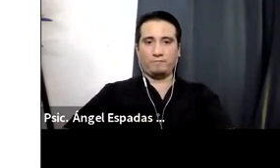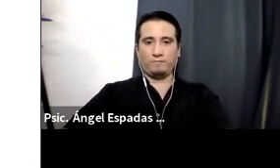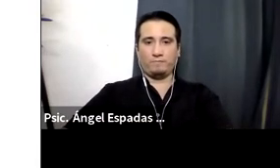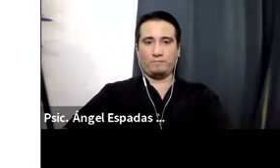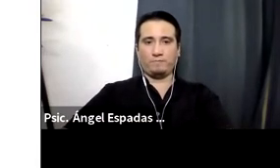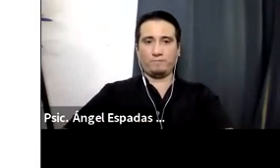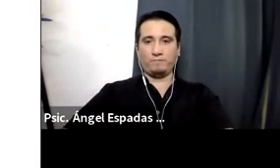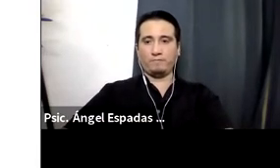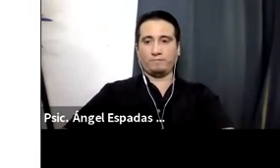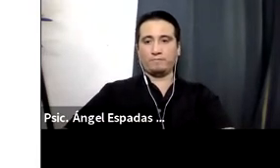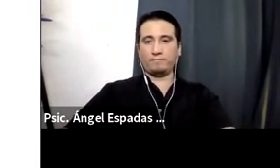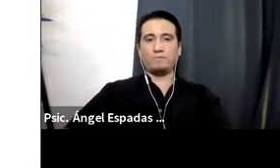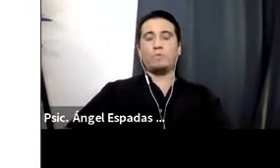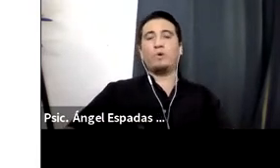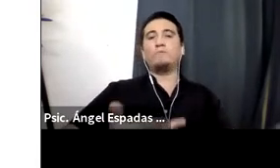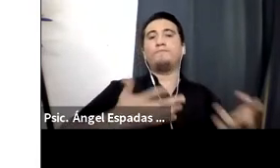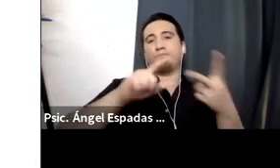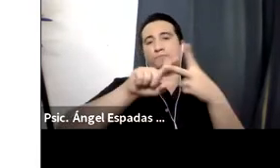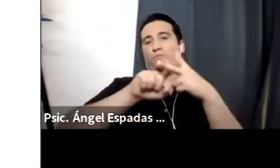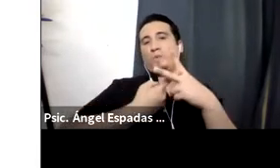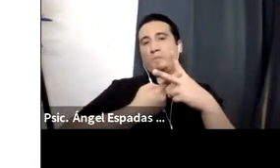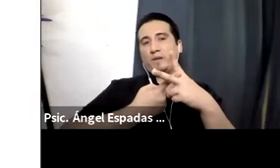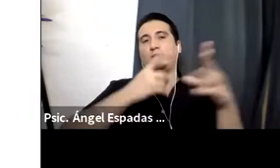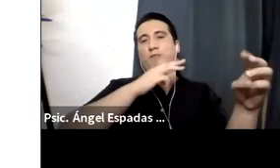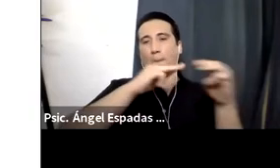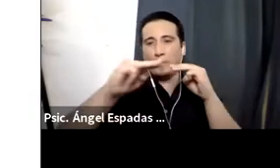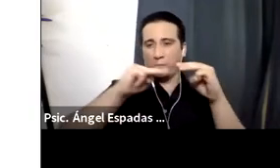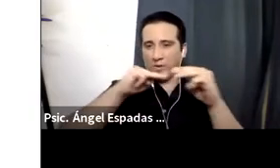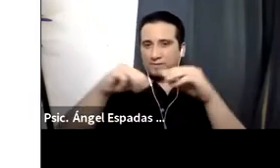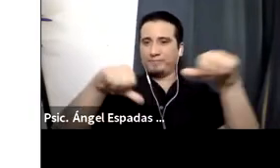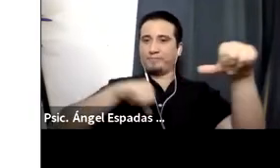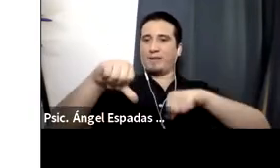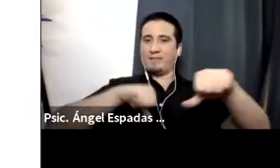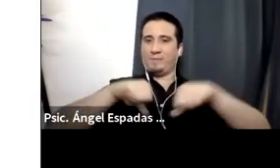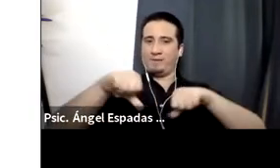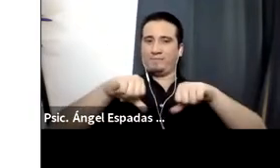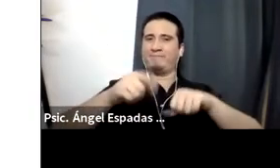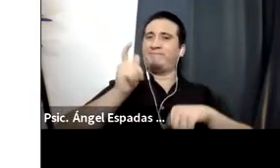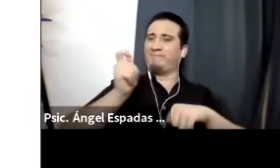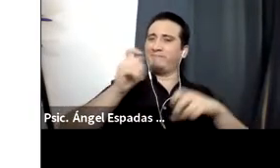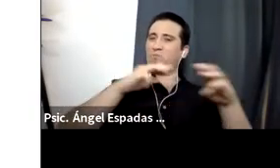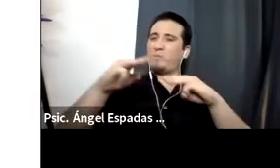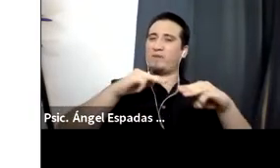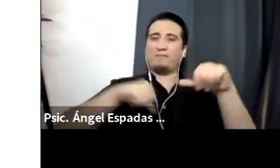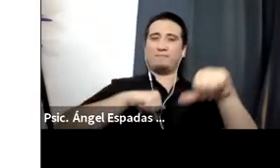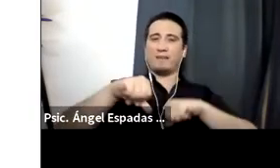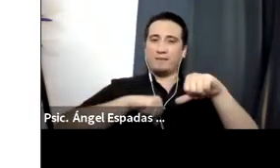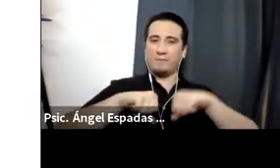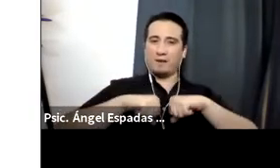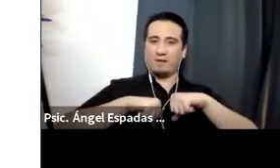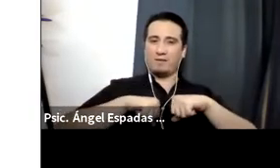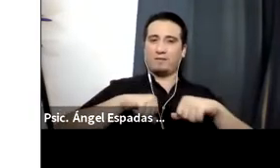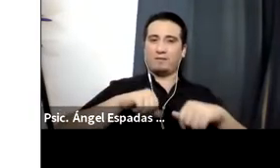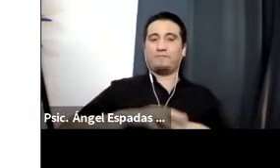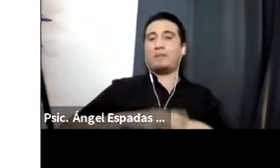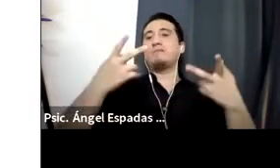Y entonces de ahí es donde surge la movilidad activa. ¿Qué es la movilidad activa? Es el peatón,